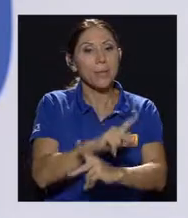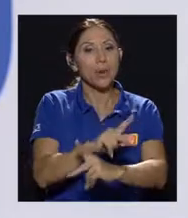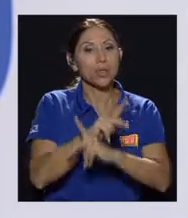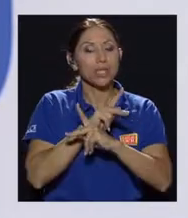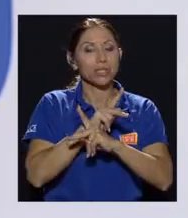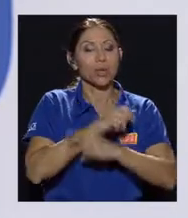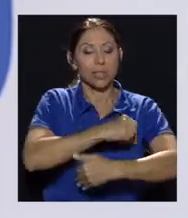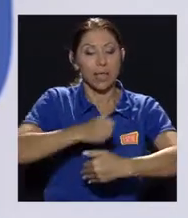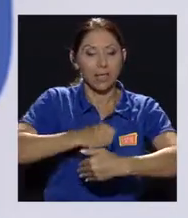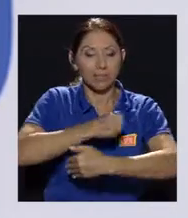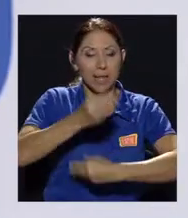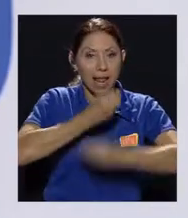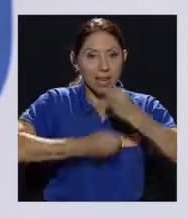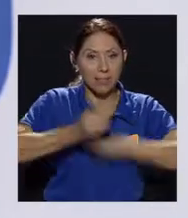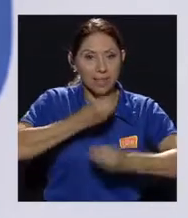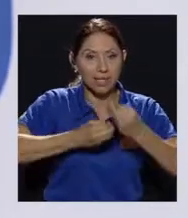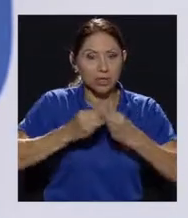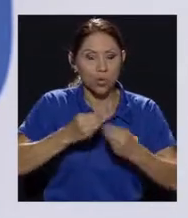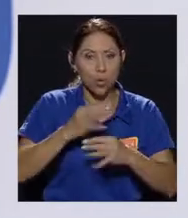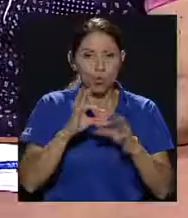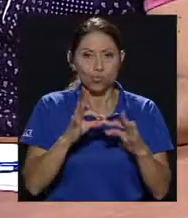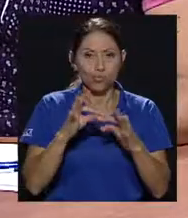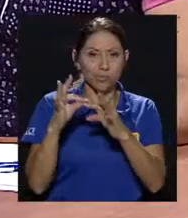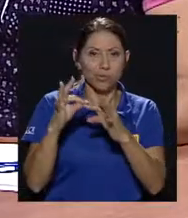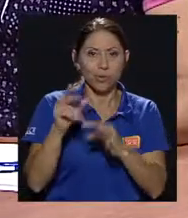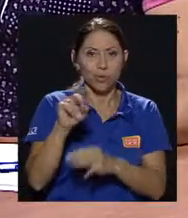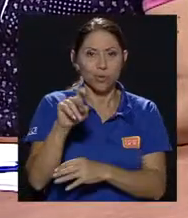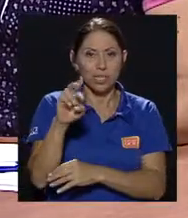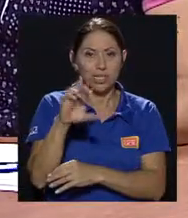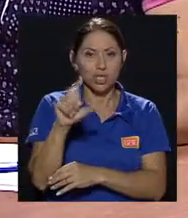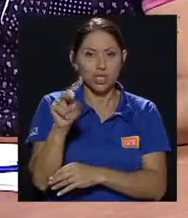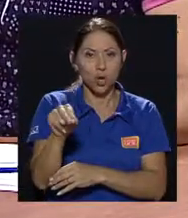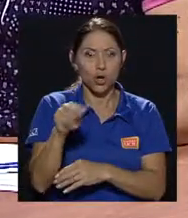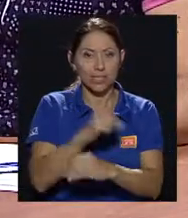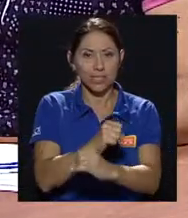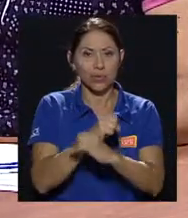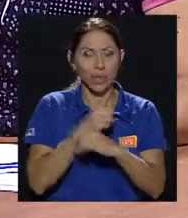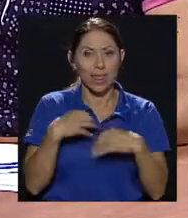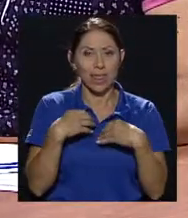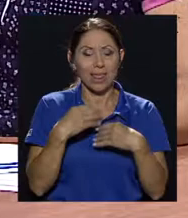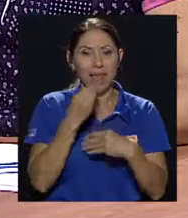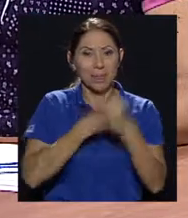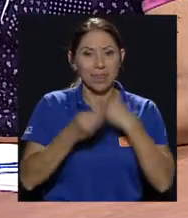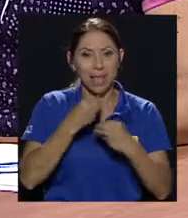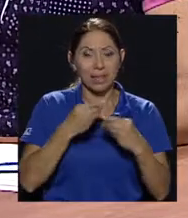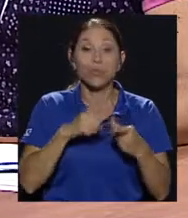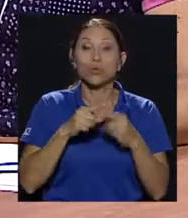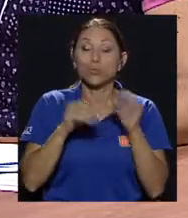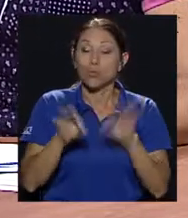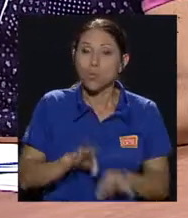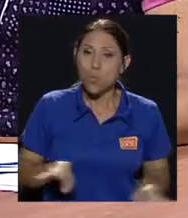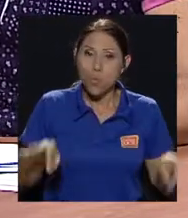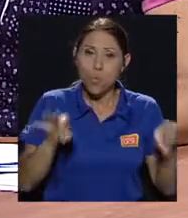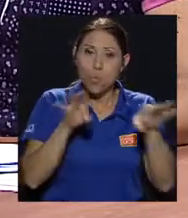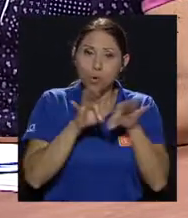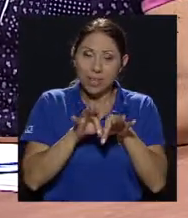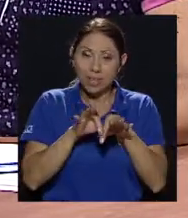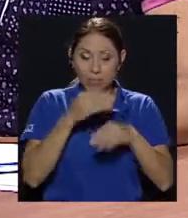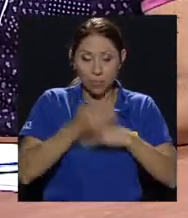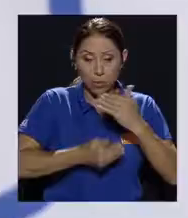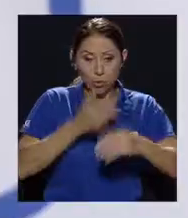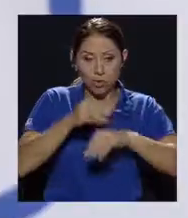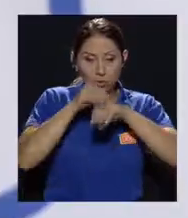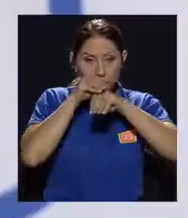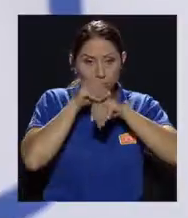de la alimentación, la nutrición y la seguridad alimentaria. Entonces, es sustantivo el transferir y apoyar los procesos que se